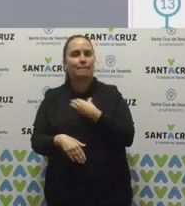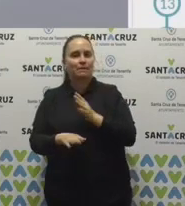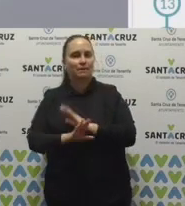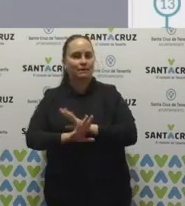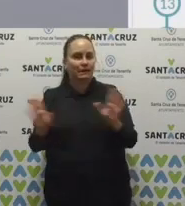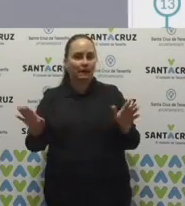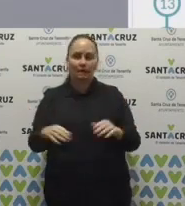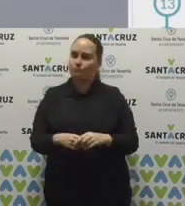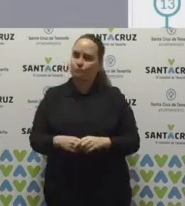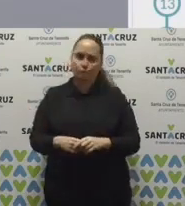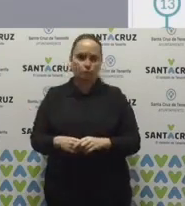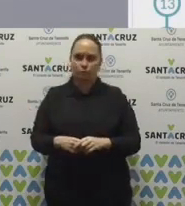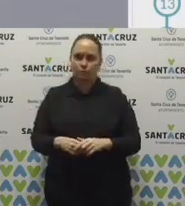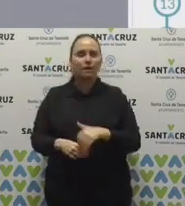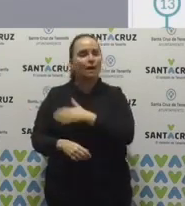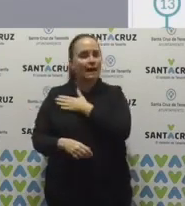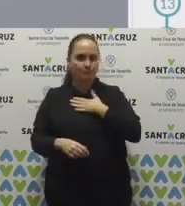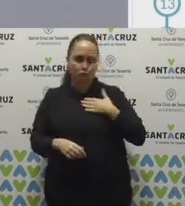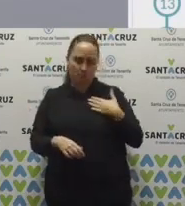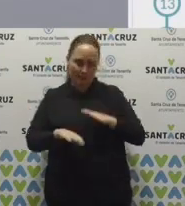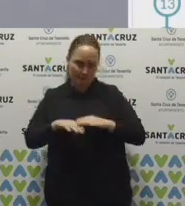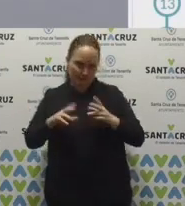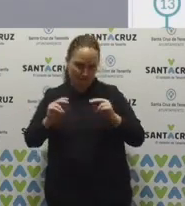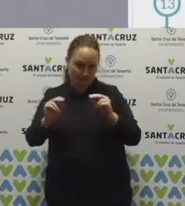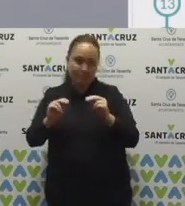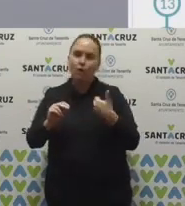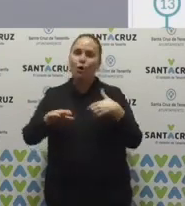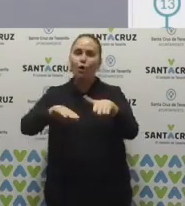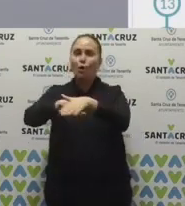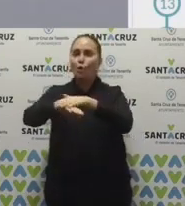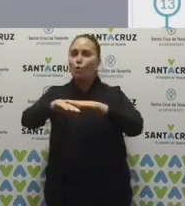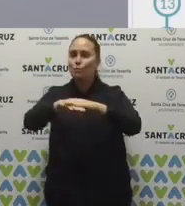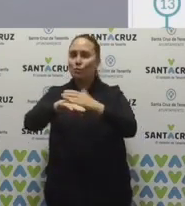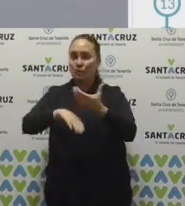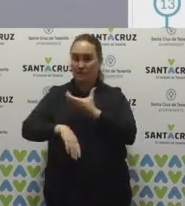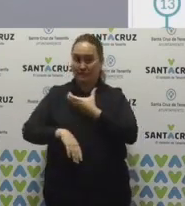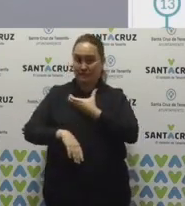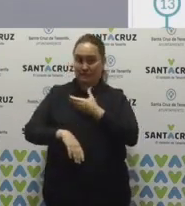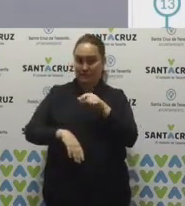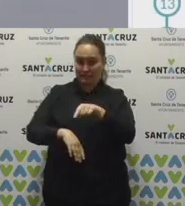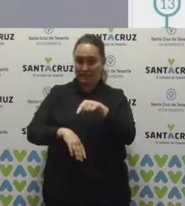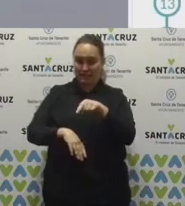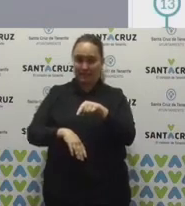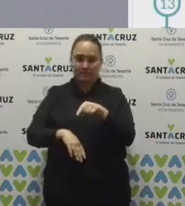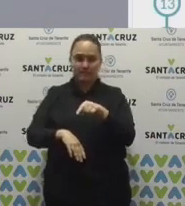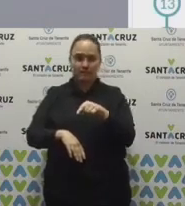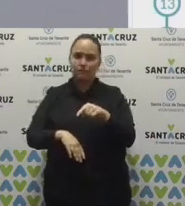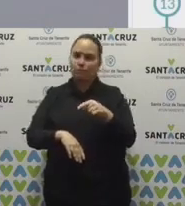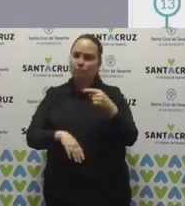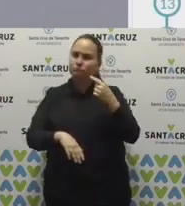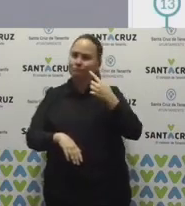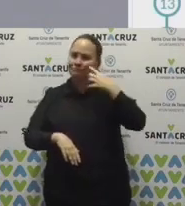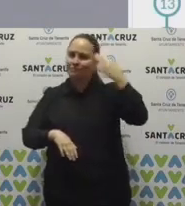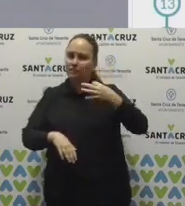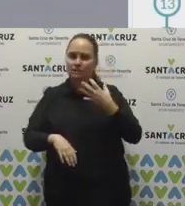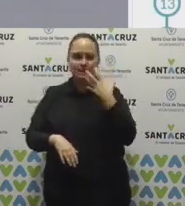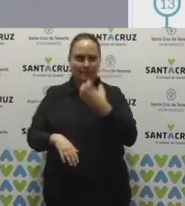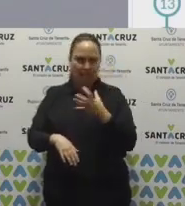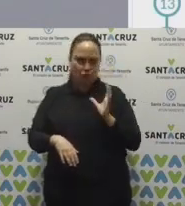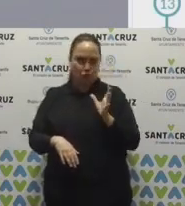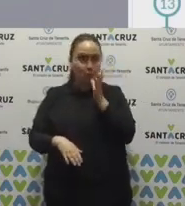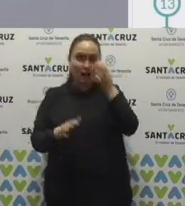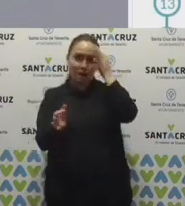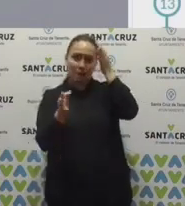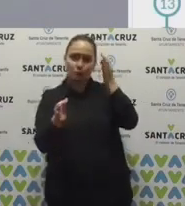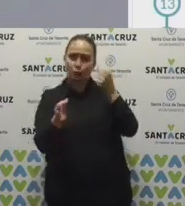de alguna manera y ya con esto acabó el grupo de gobierno municipal en santa cruz se tome muy en serio esto de la extensión porque los datos son ciertos